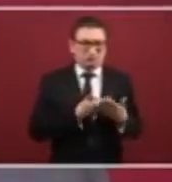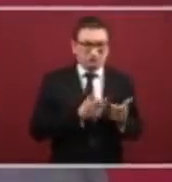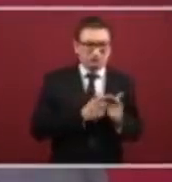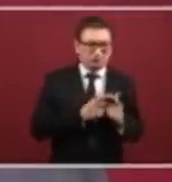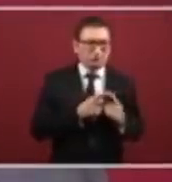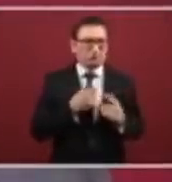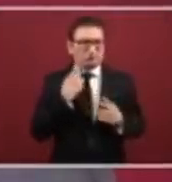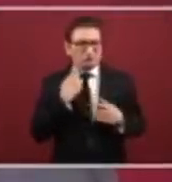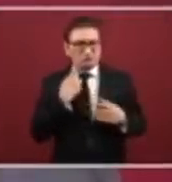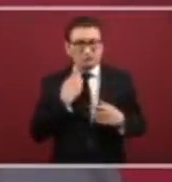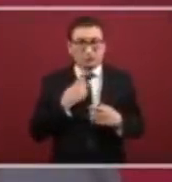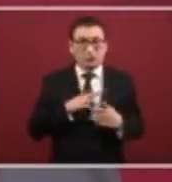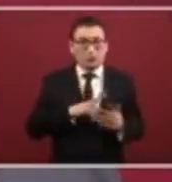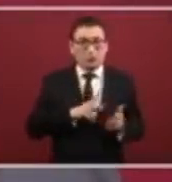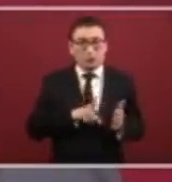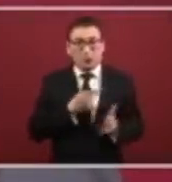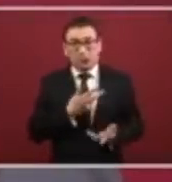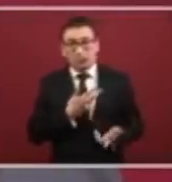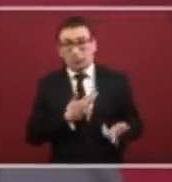regresaran,